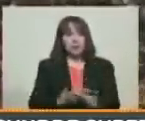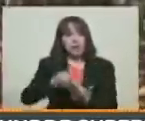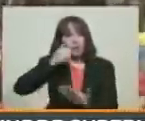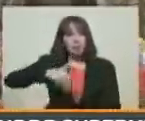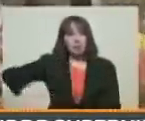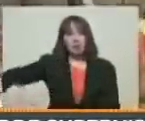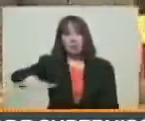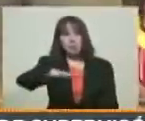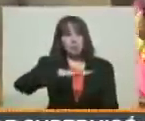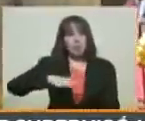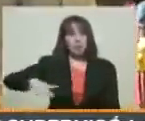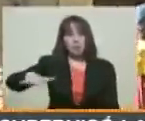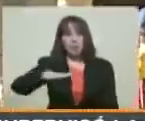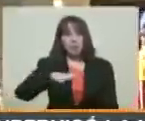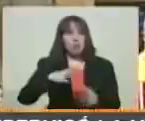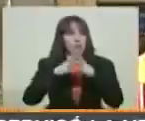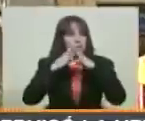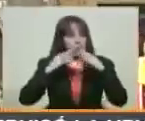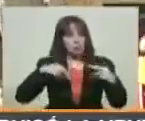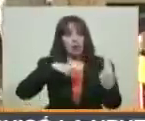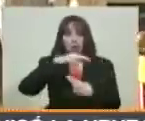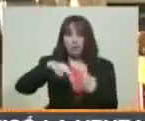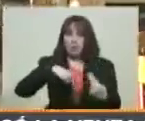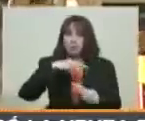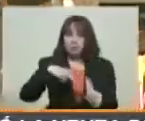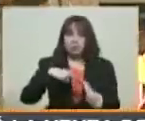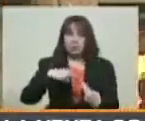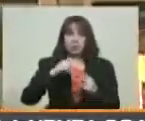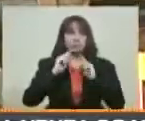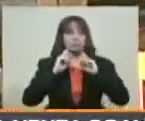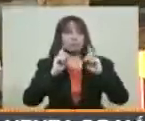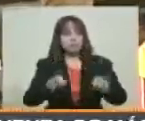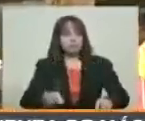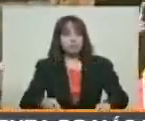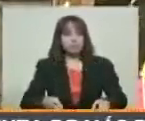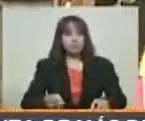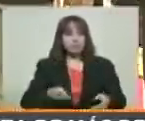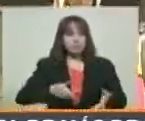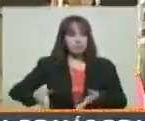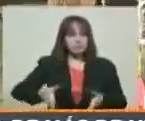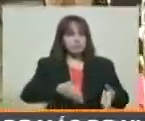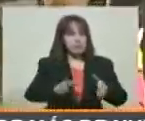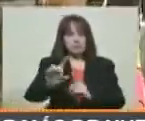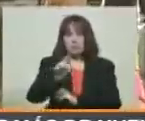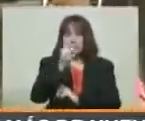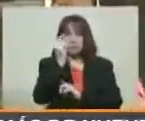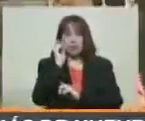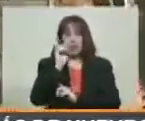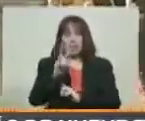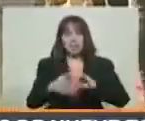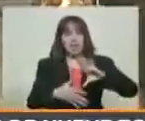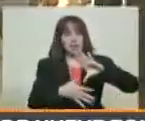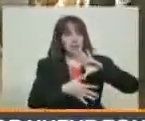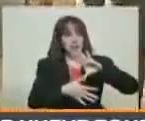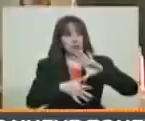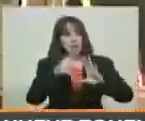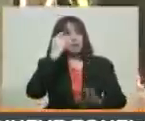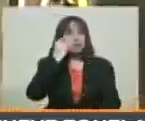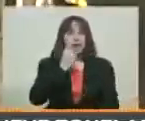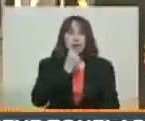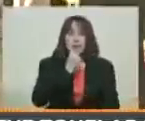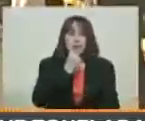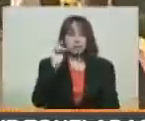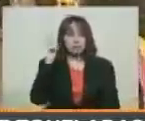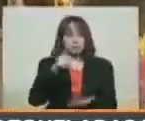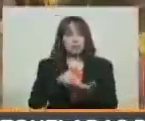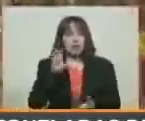esta patria, por esta revolución, desde la Avenida Panamericana, en la primogénita de América, la ciudad de Cumaná, en el